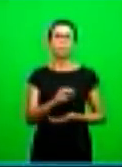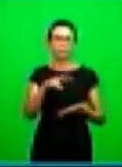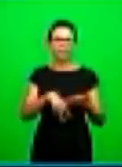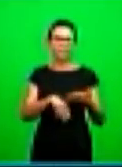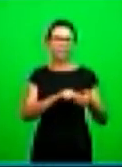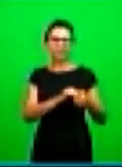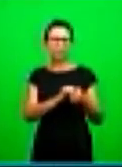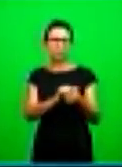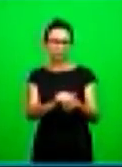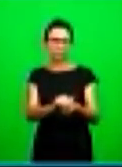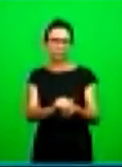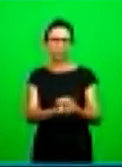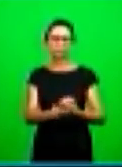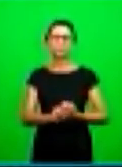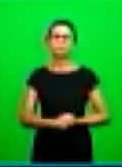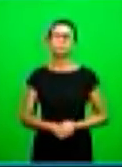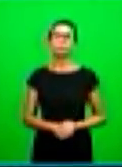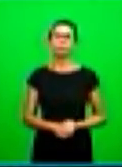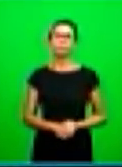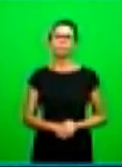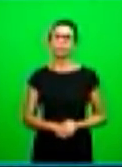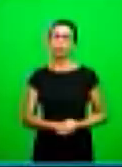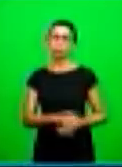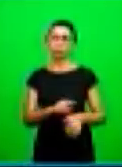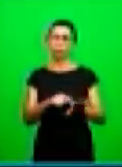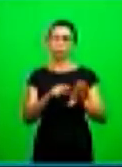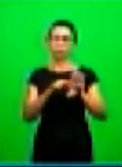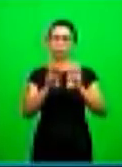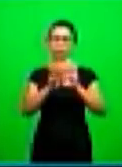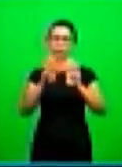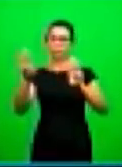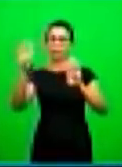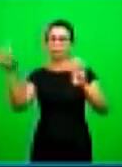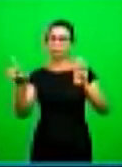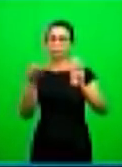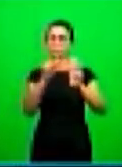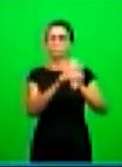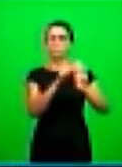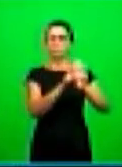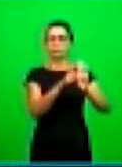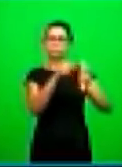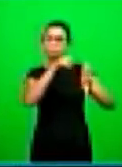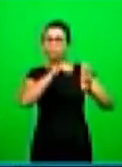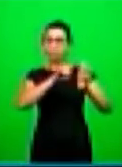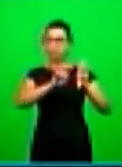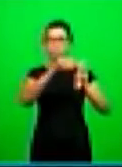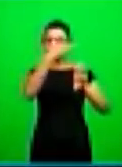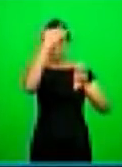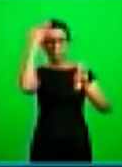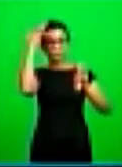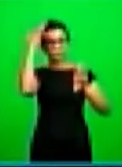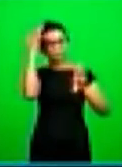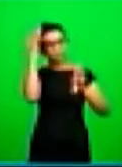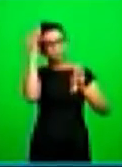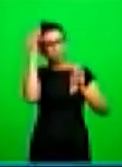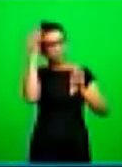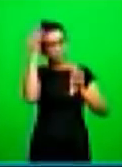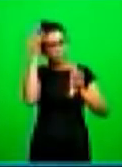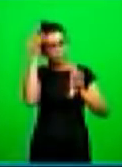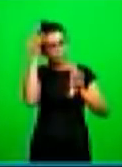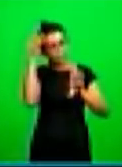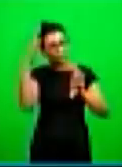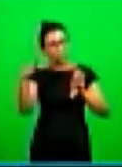leer, para que todos puedan leer conmigo. He aquí, yo estoy a la puerta y llamo. Si alguno oye mi